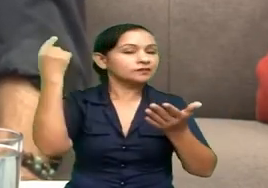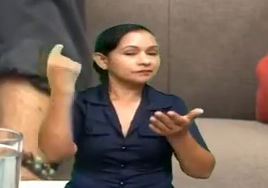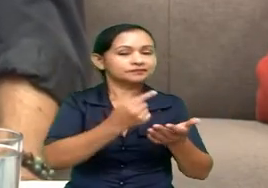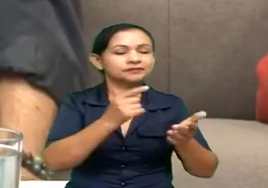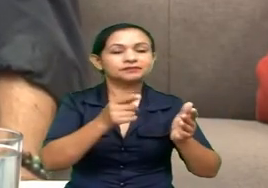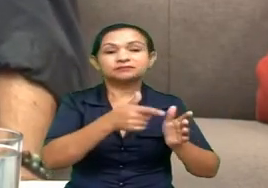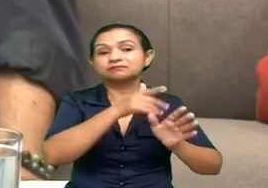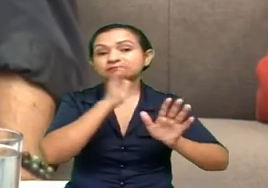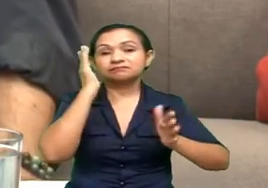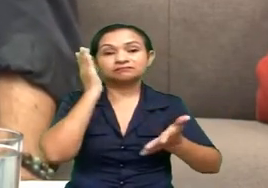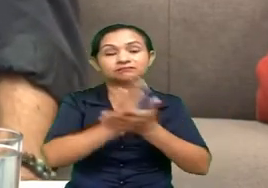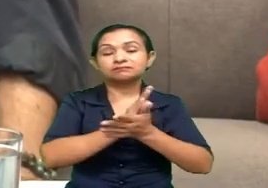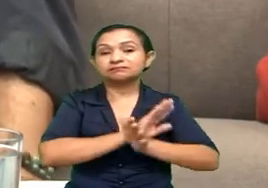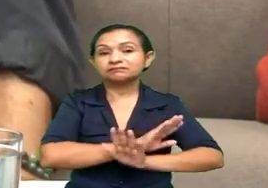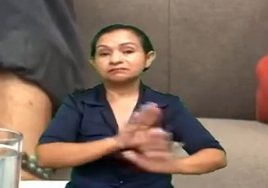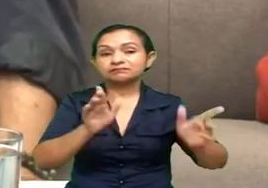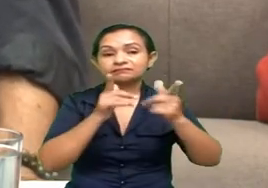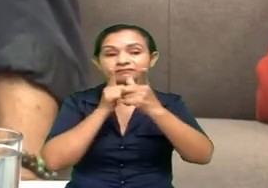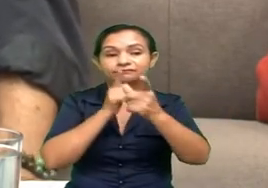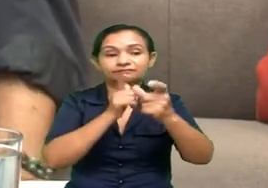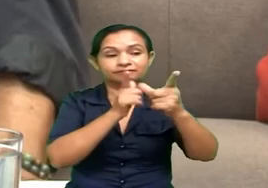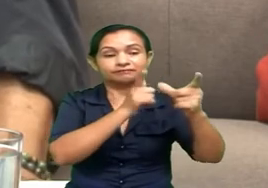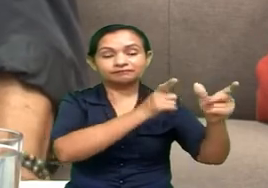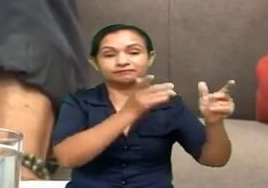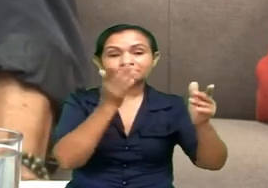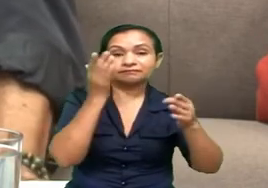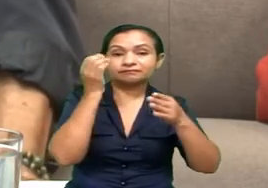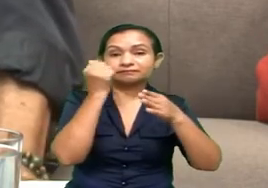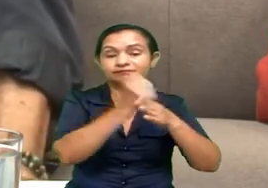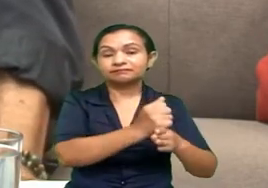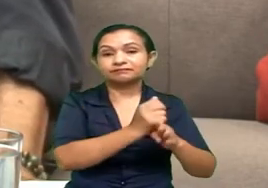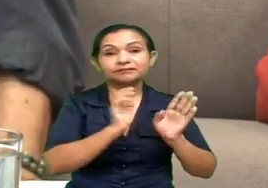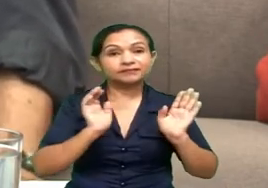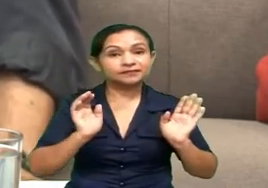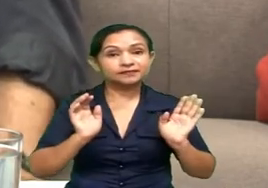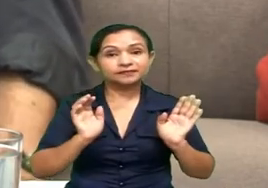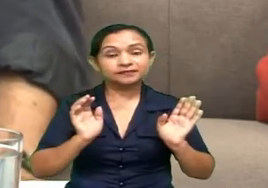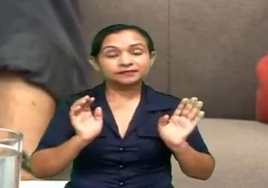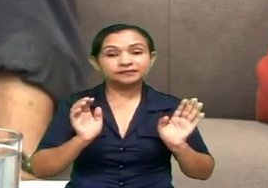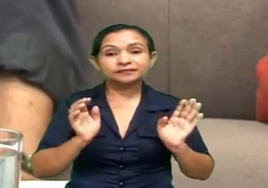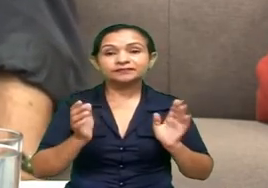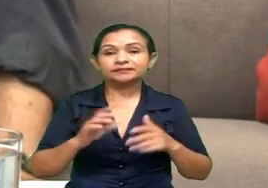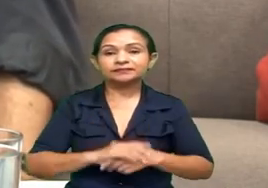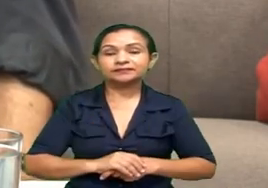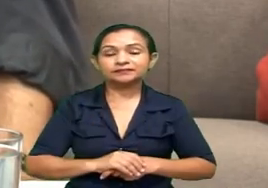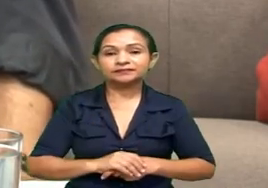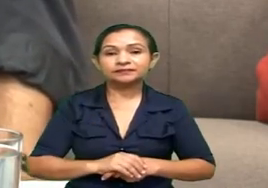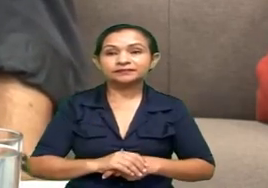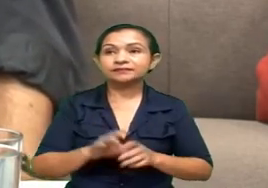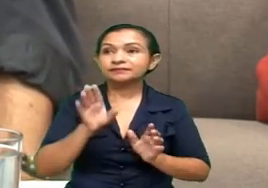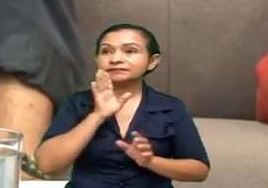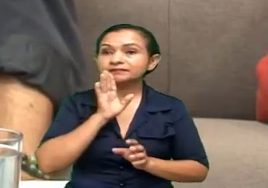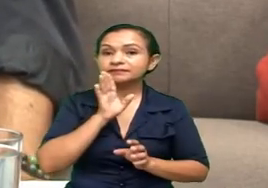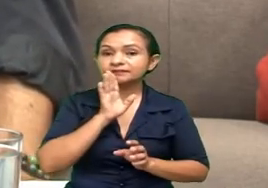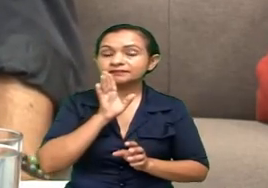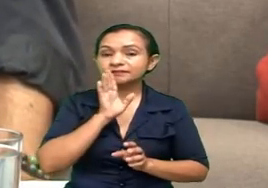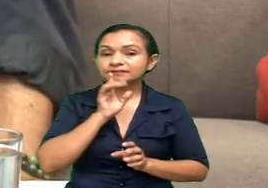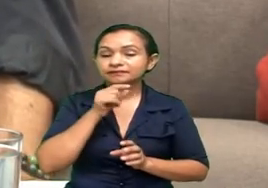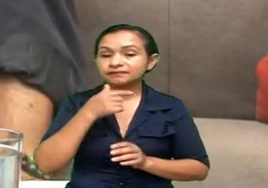acabó las ambiciones de William Walker, el predestinado. Pero ahí estamos hablando ya